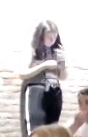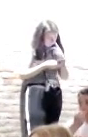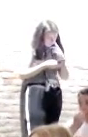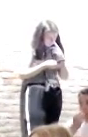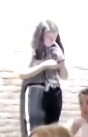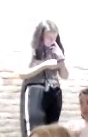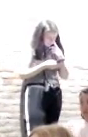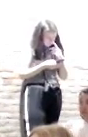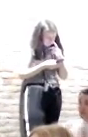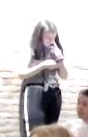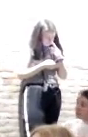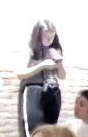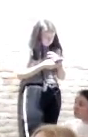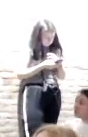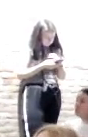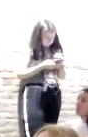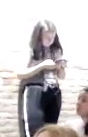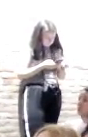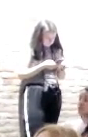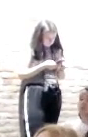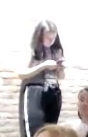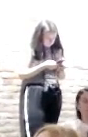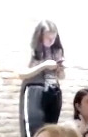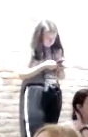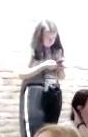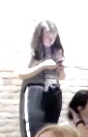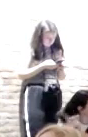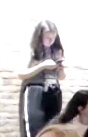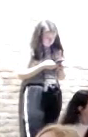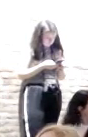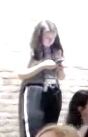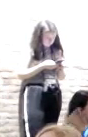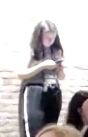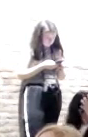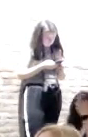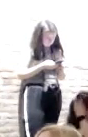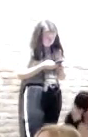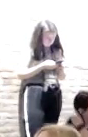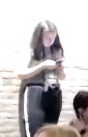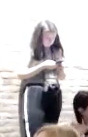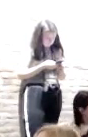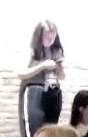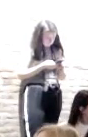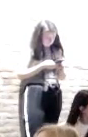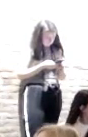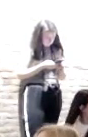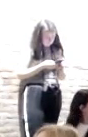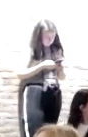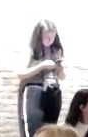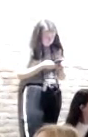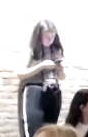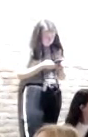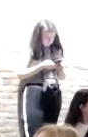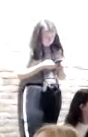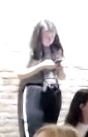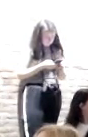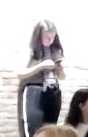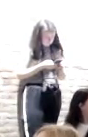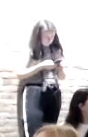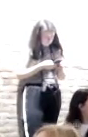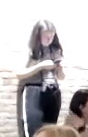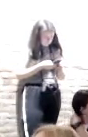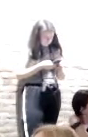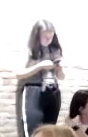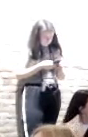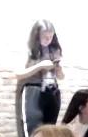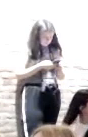necesitar necesitar recurrir a ese programa Entonces ahí es problemá Es verdad estamos acompañando la pensión Es verdad eso no no la